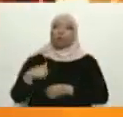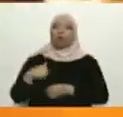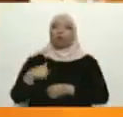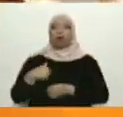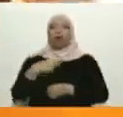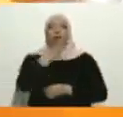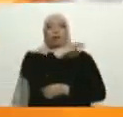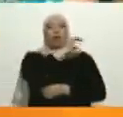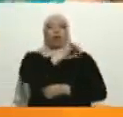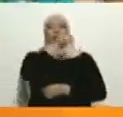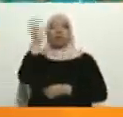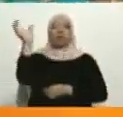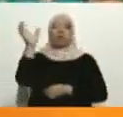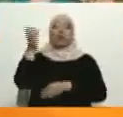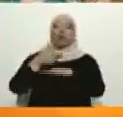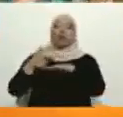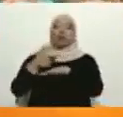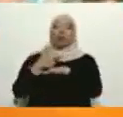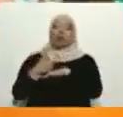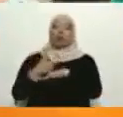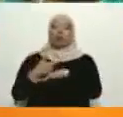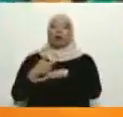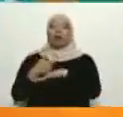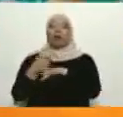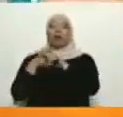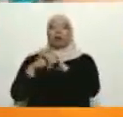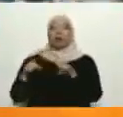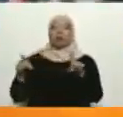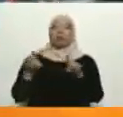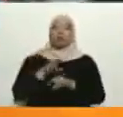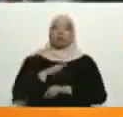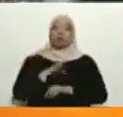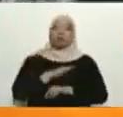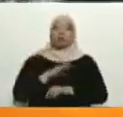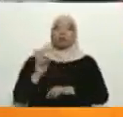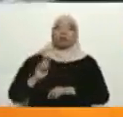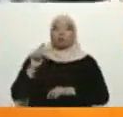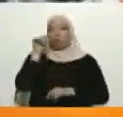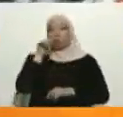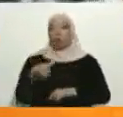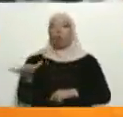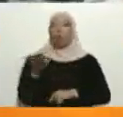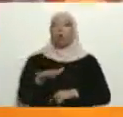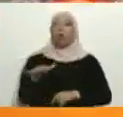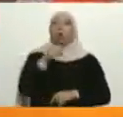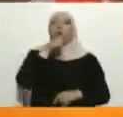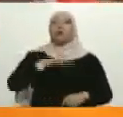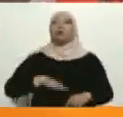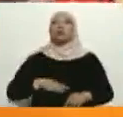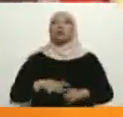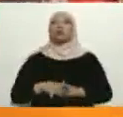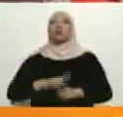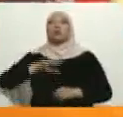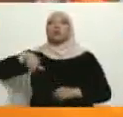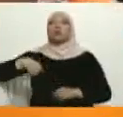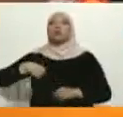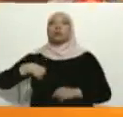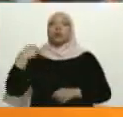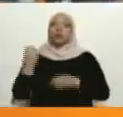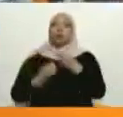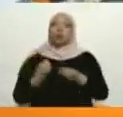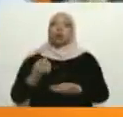se apartaron de símbolos no propios de nuestro pueblo no propio de nuestra historia y nosotros realmente